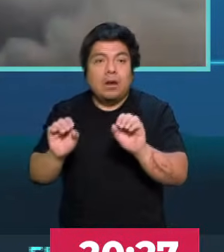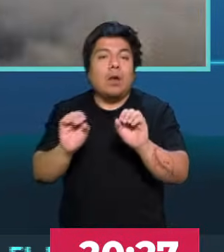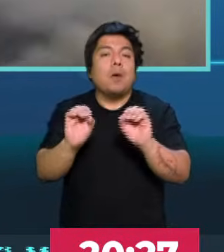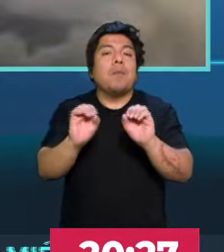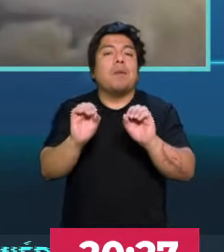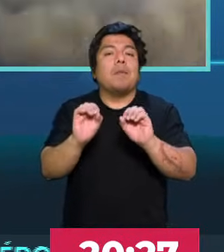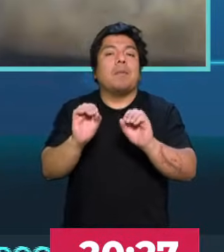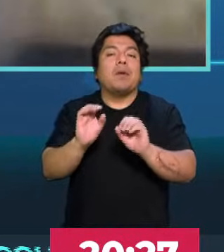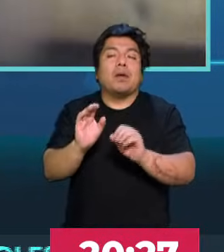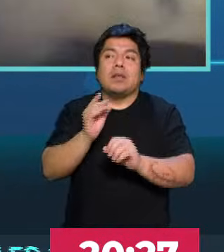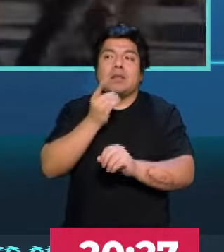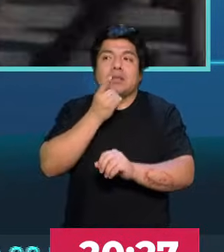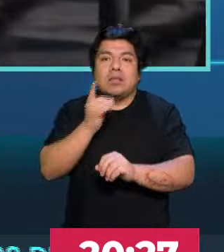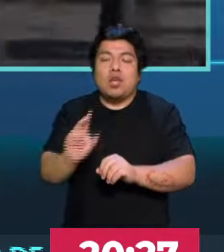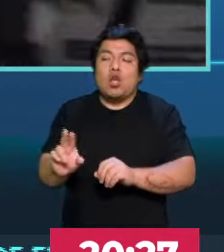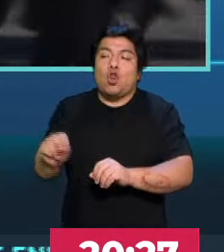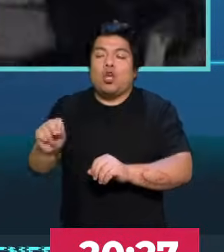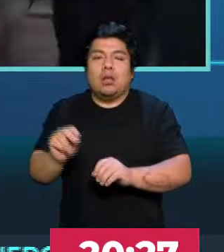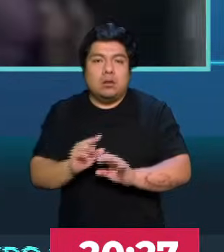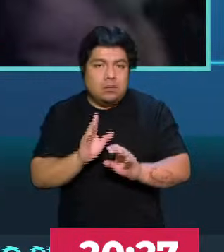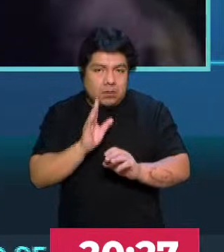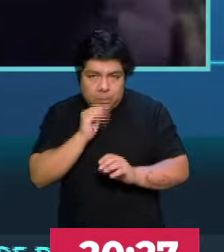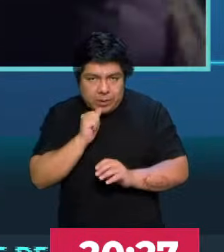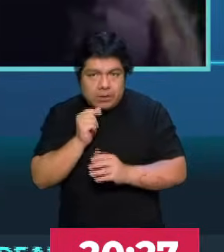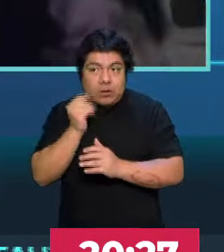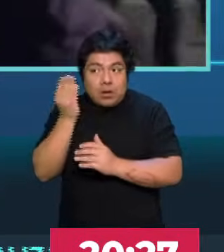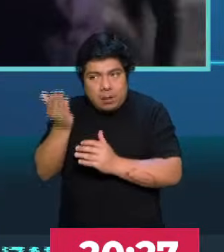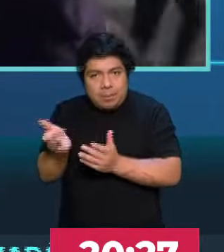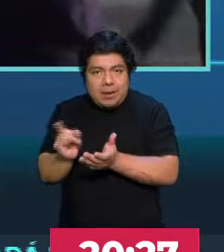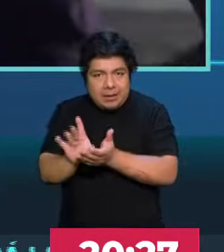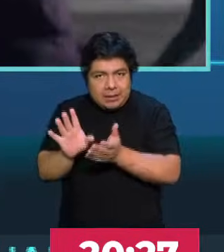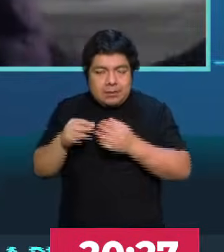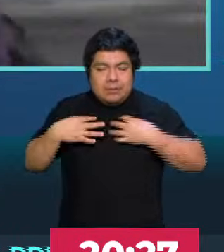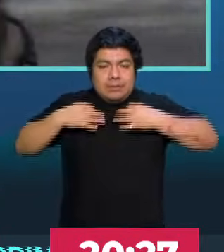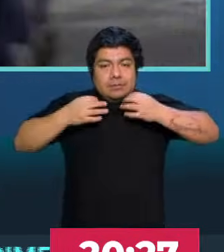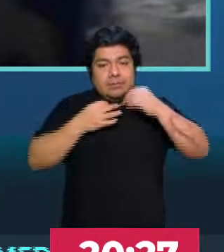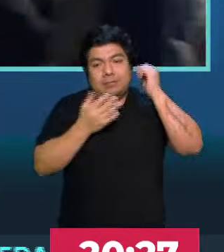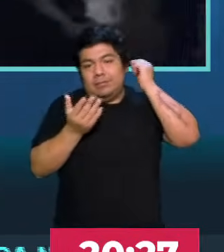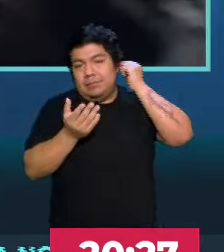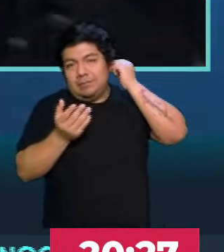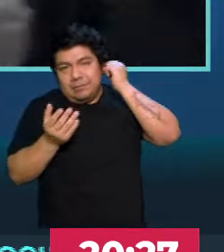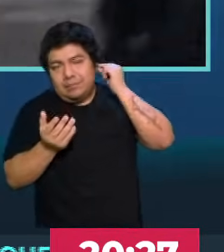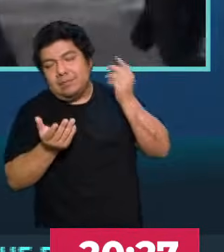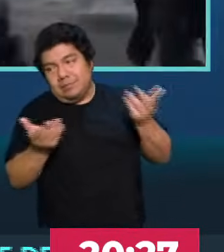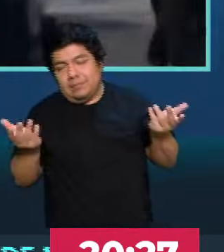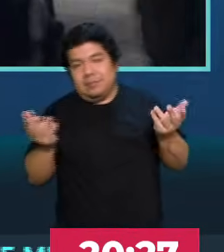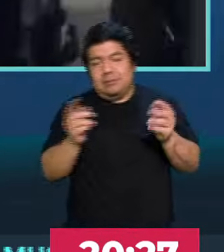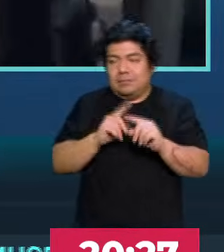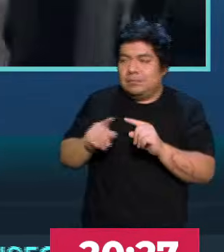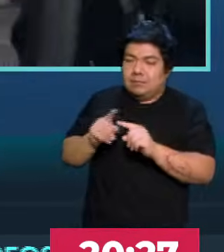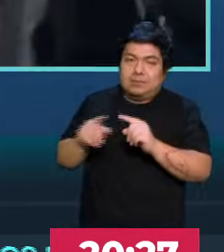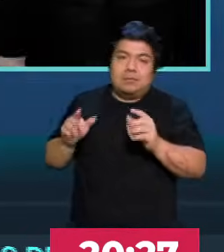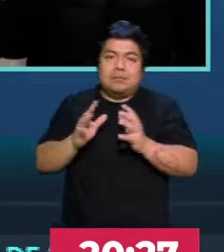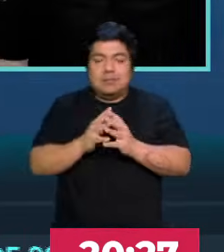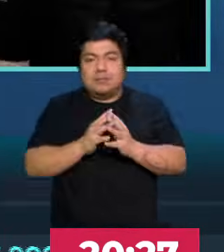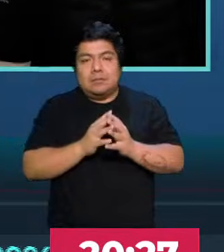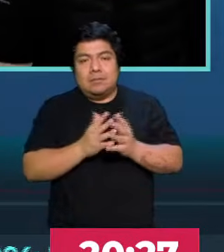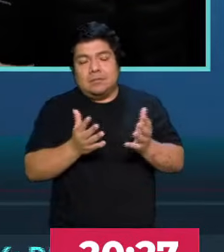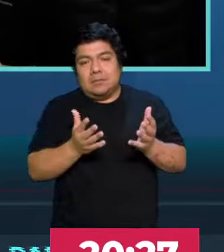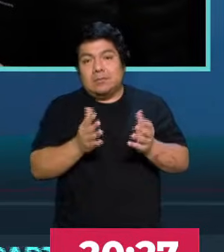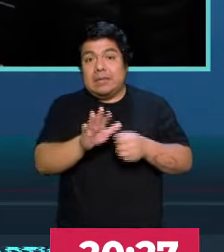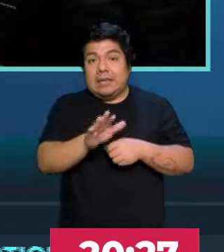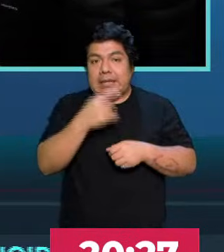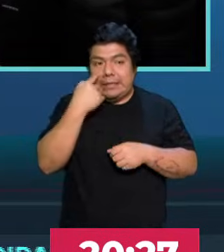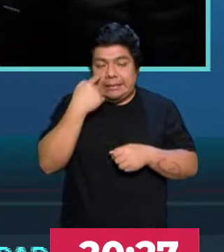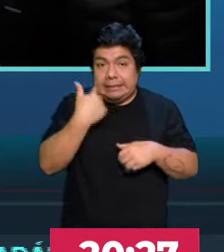se va a oponer, no puede entrar en esa situación tan fuerte. No quiere decir que no ha pasado en otras partes. Pero entonces esto